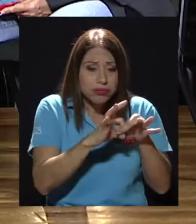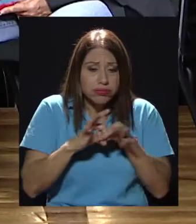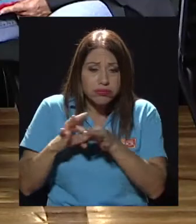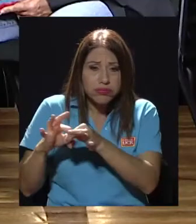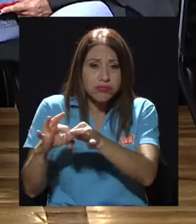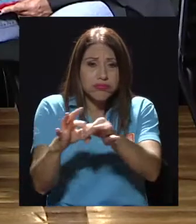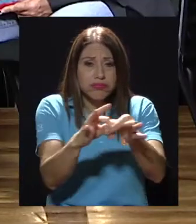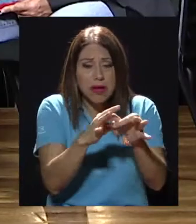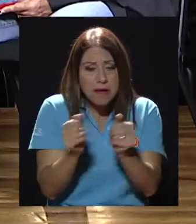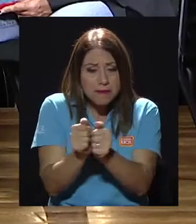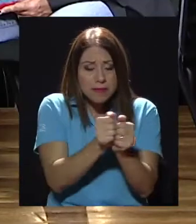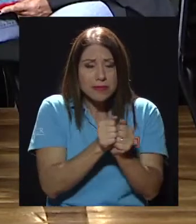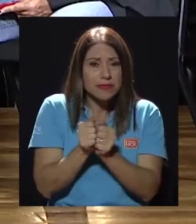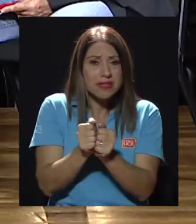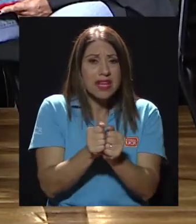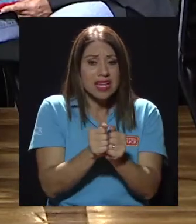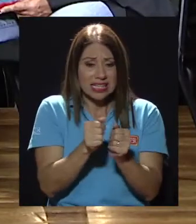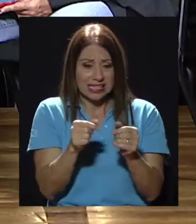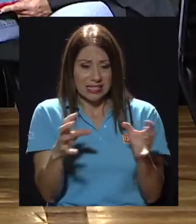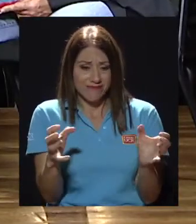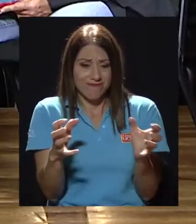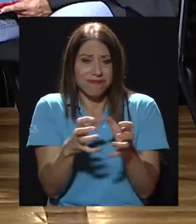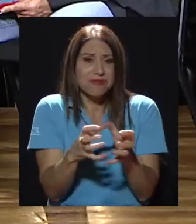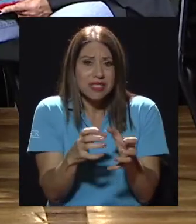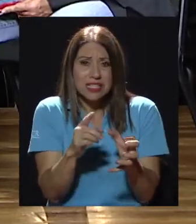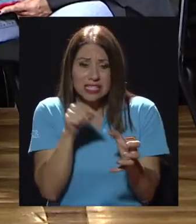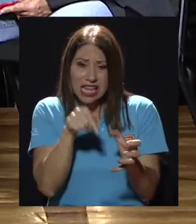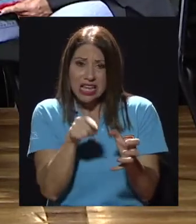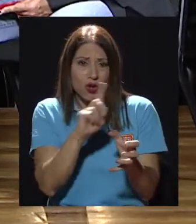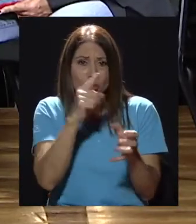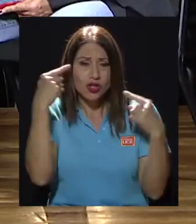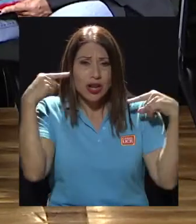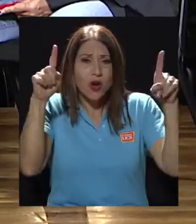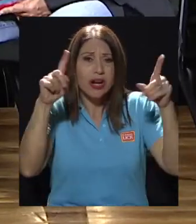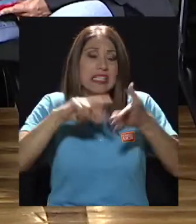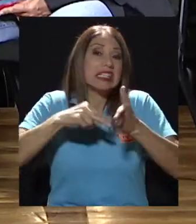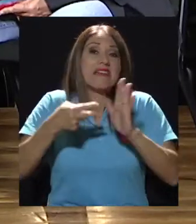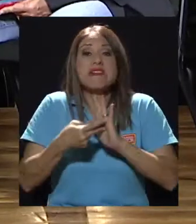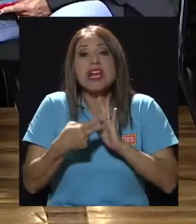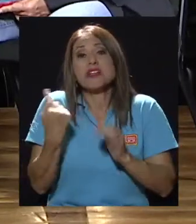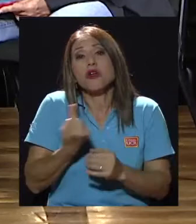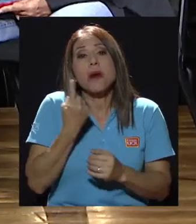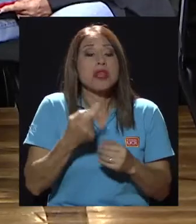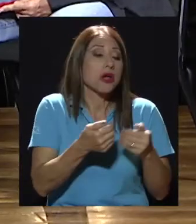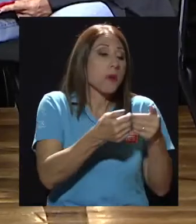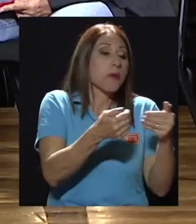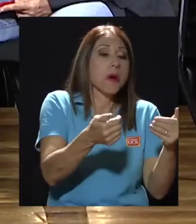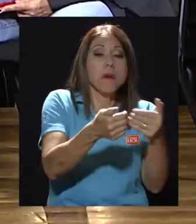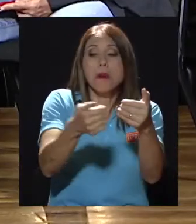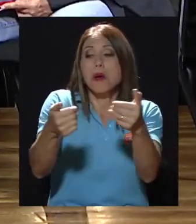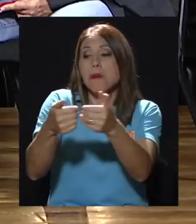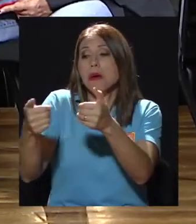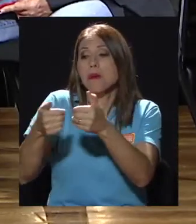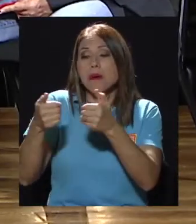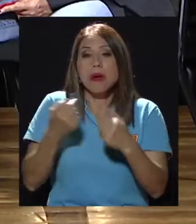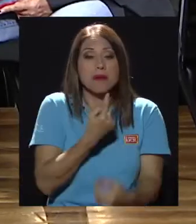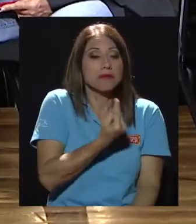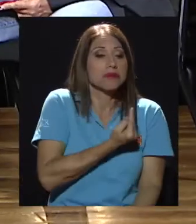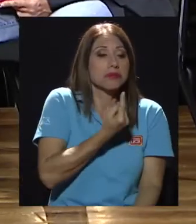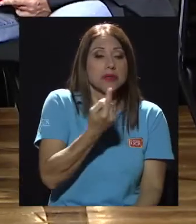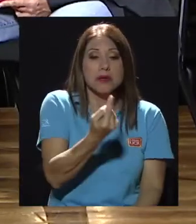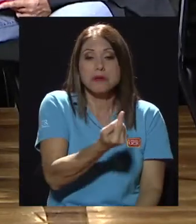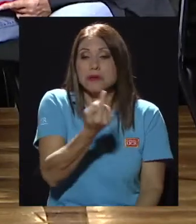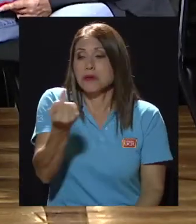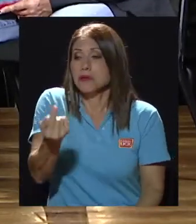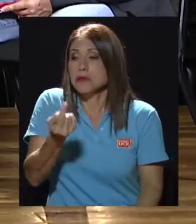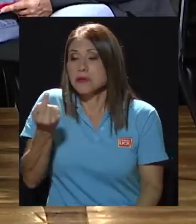solamente efectos, digamos, de personas que se mueven de manera individual y que de alguna manera logran